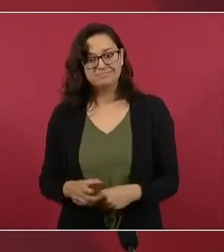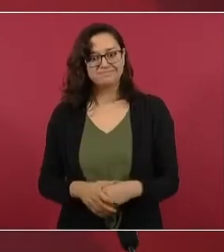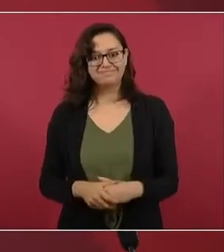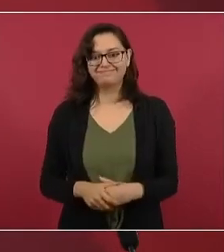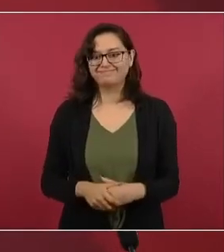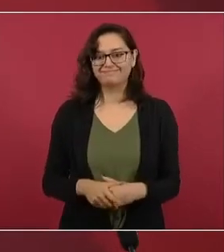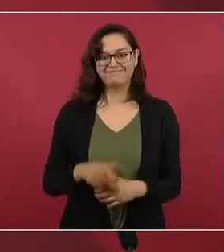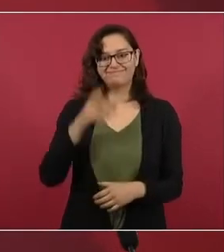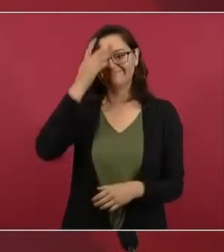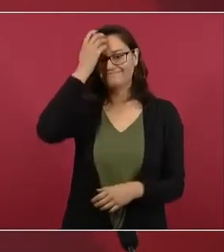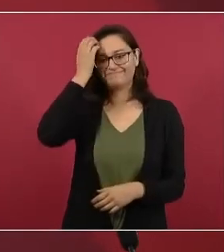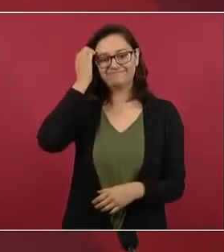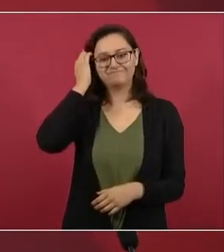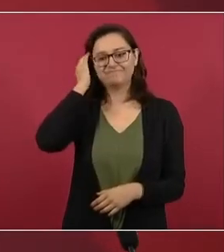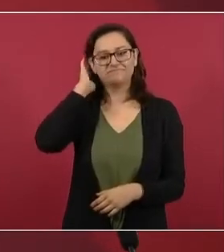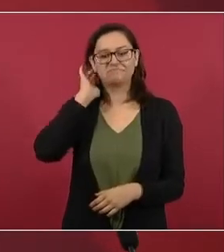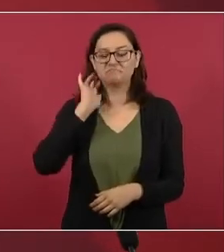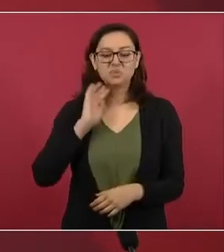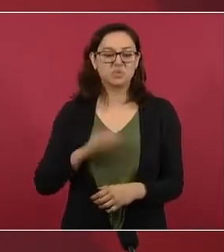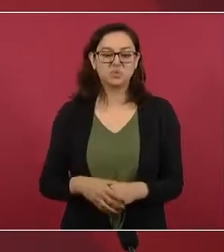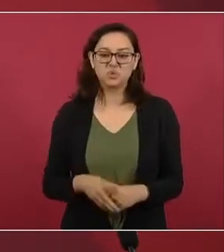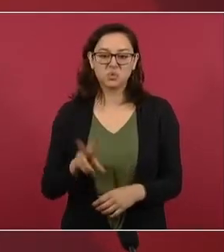No,